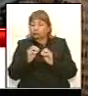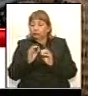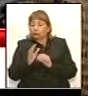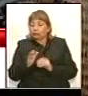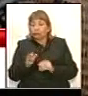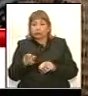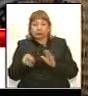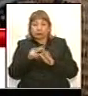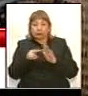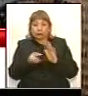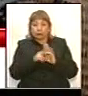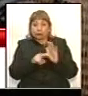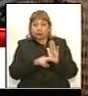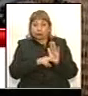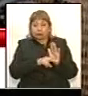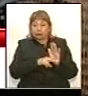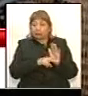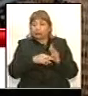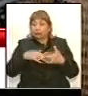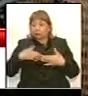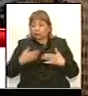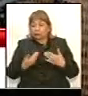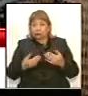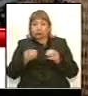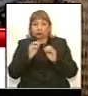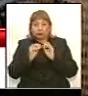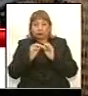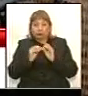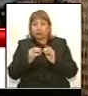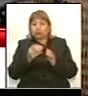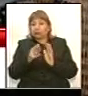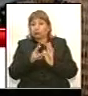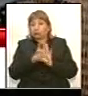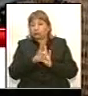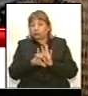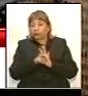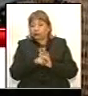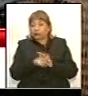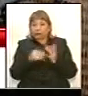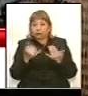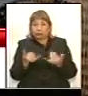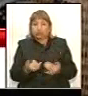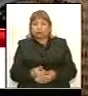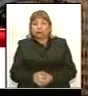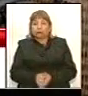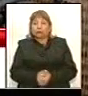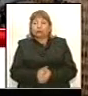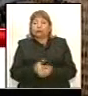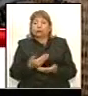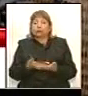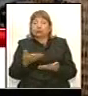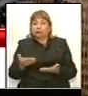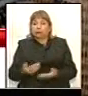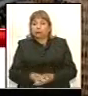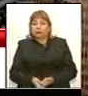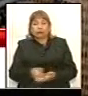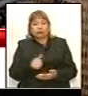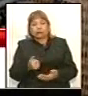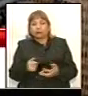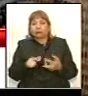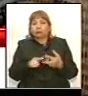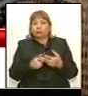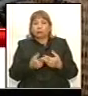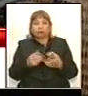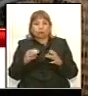tema normativo, que creo que podría resolverse con el proyecto de ley como que estamos observando hoy, el que he formulado y seguramente otras iniciativas que hay en